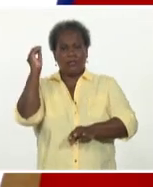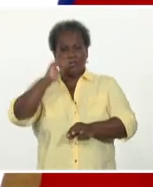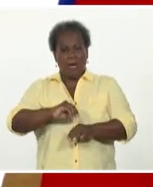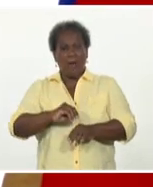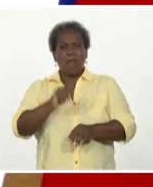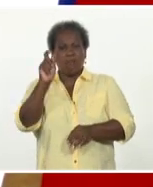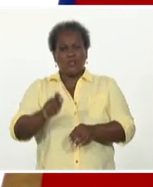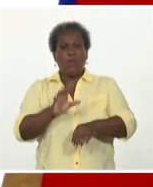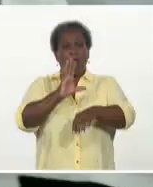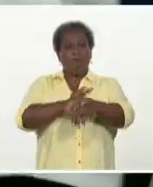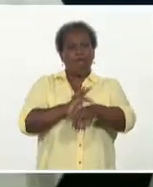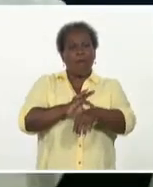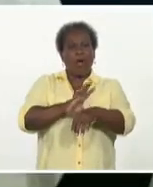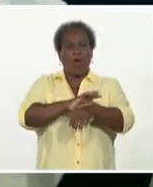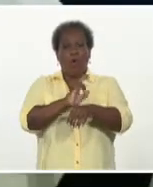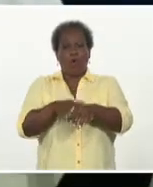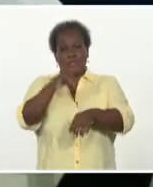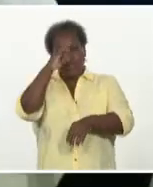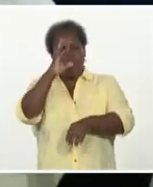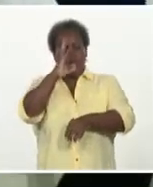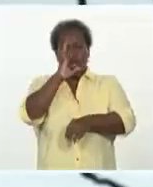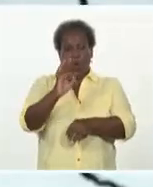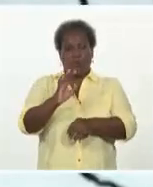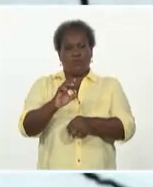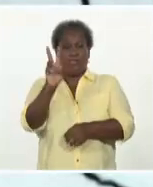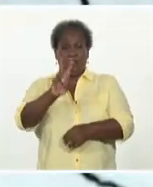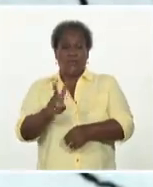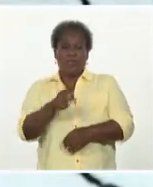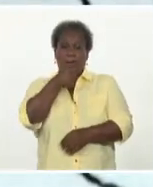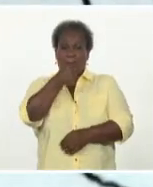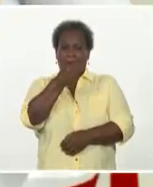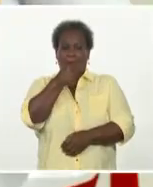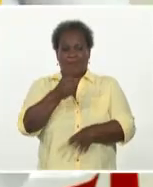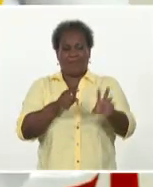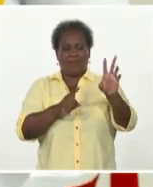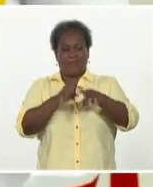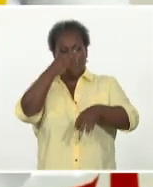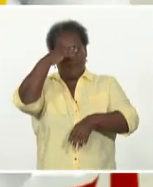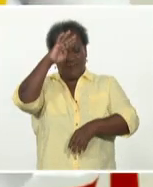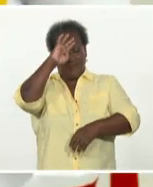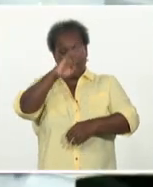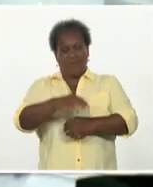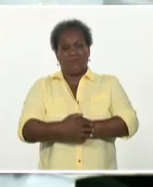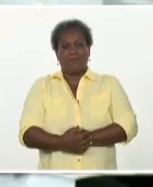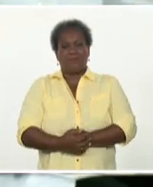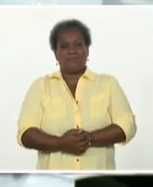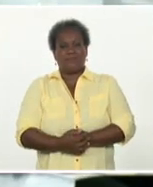Desde Venezuela reportamos Raúl Verdesie, Joan Bárcena y Gianni López Brito, Sistema Informativo de la Televisión.